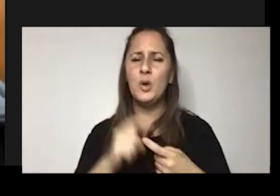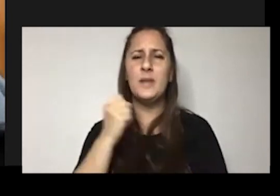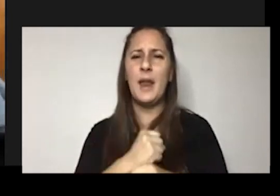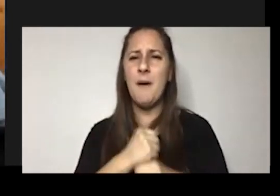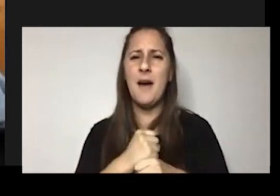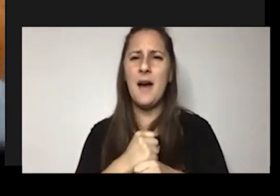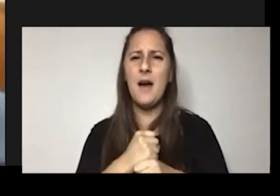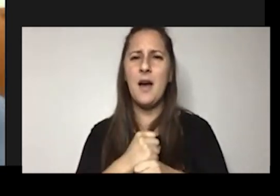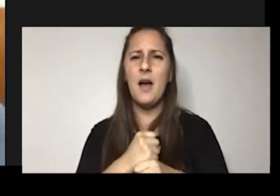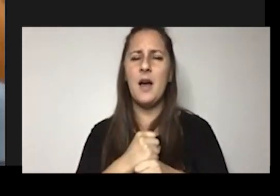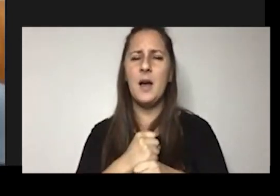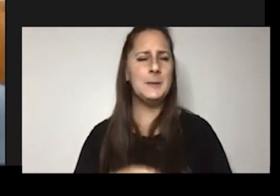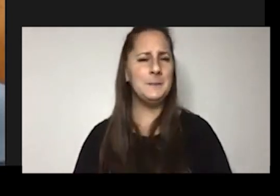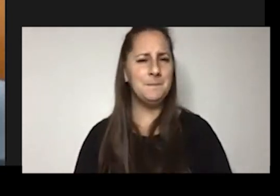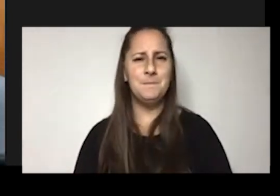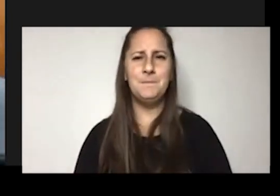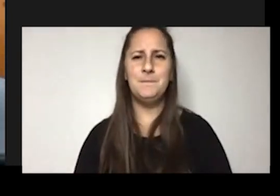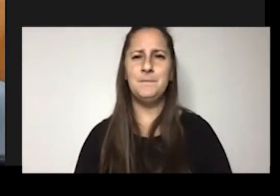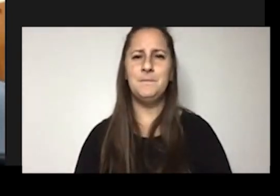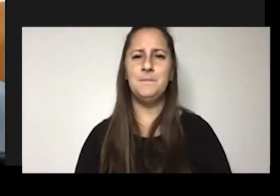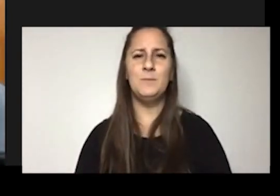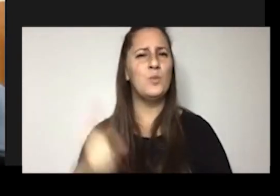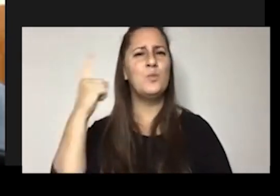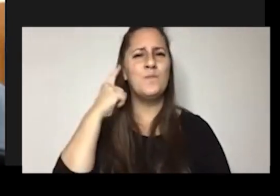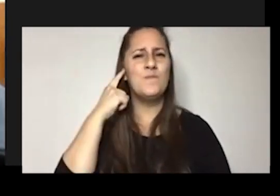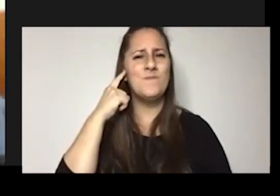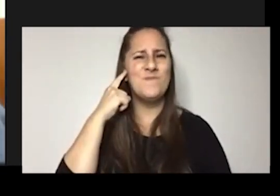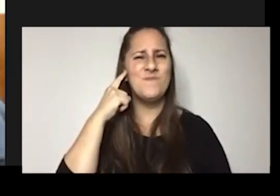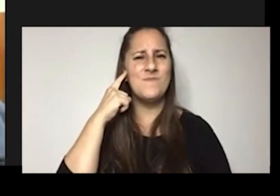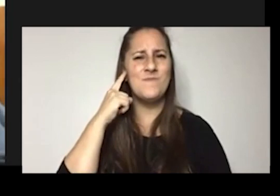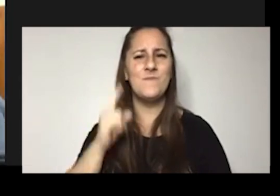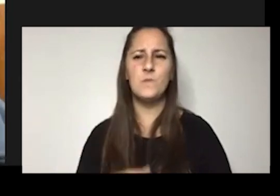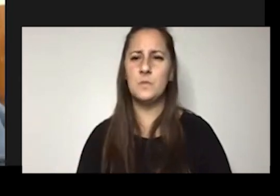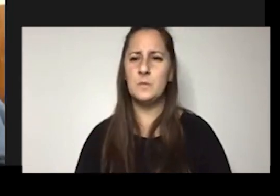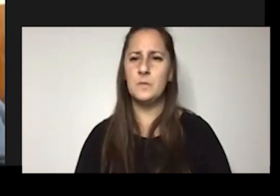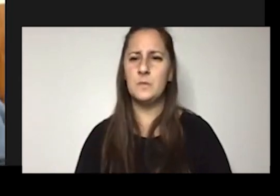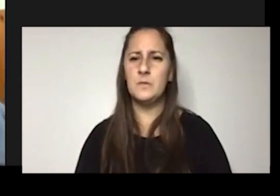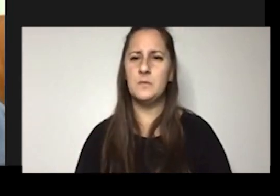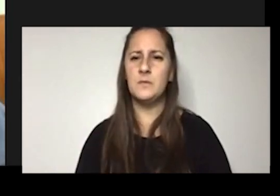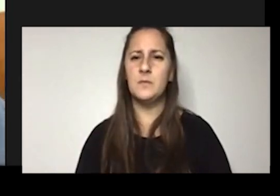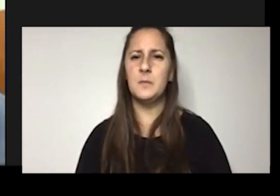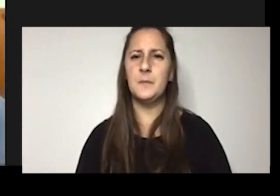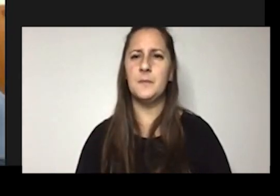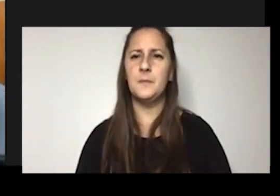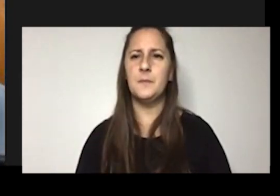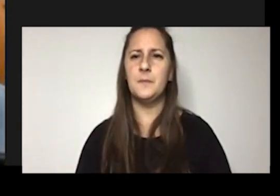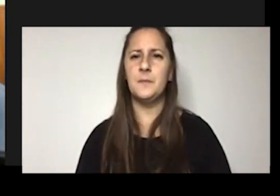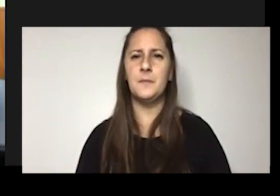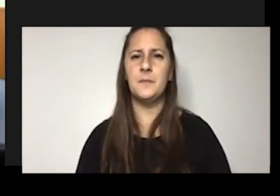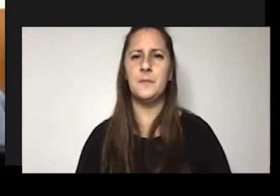él ahora tiene medio cuerpo paralizado. Mira, así como electricidad en mano y